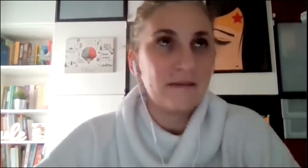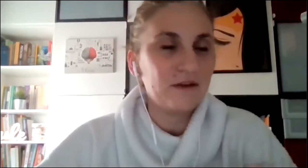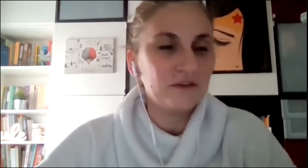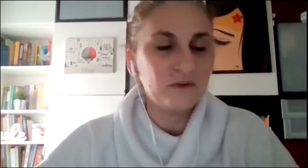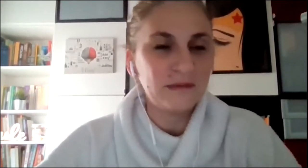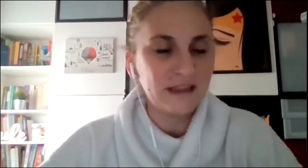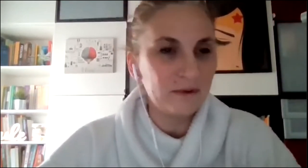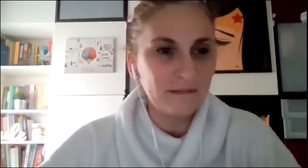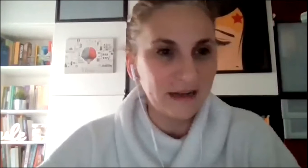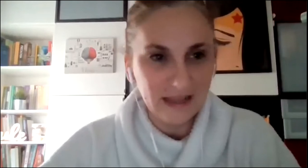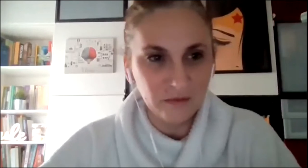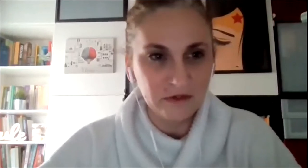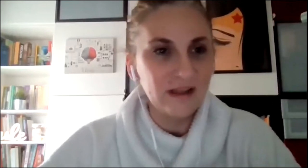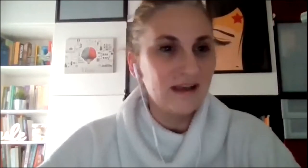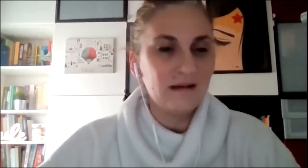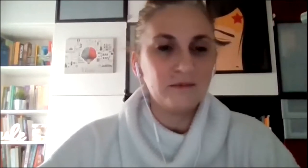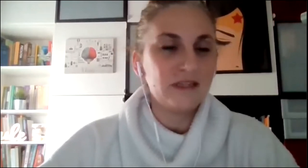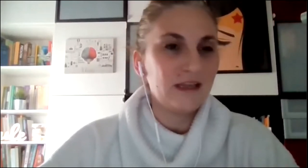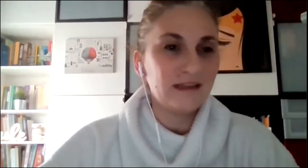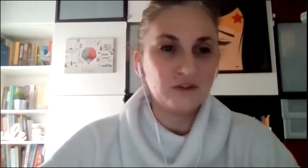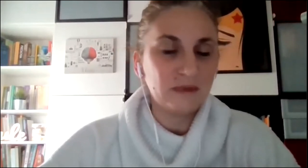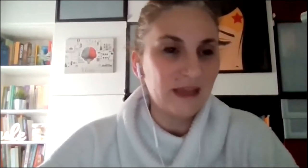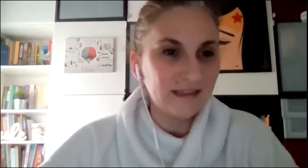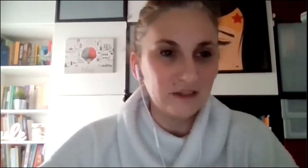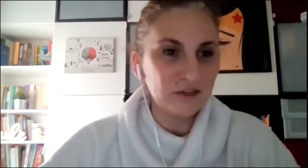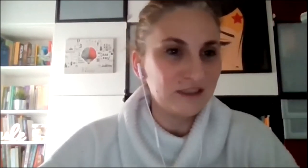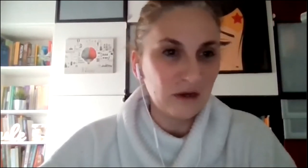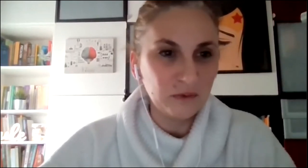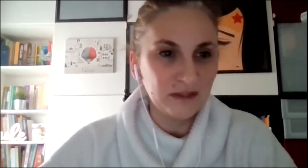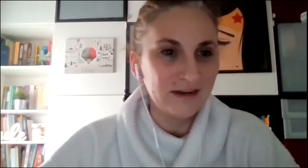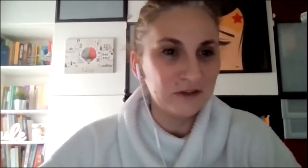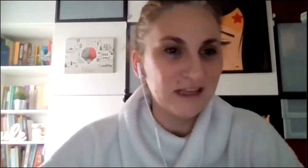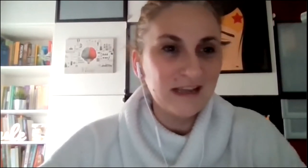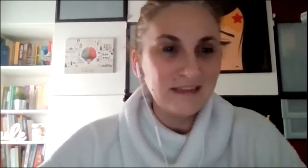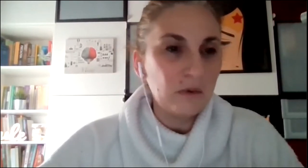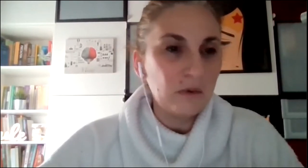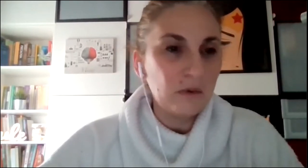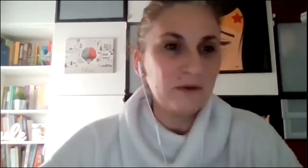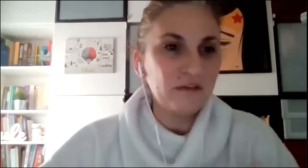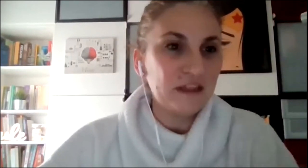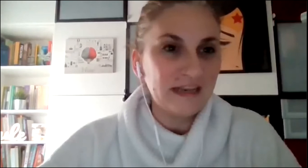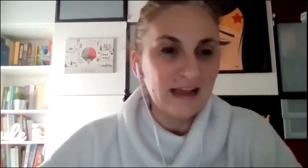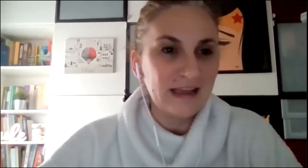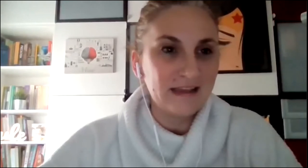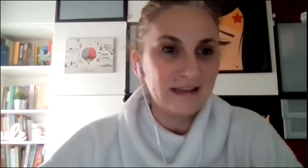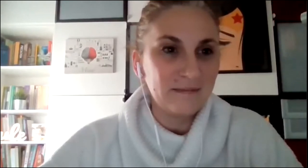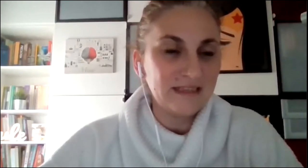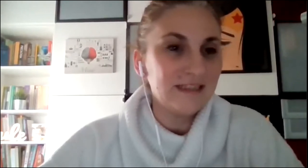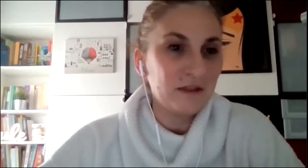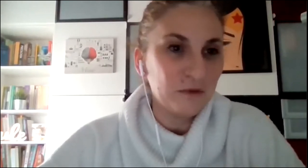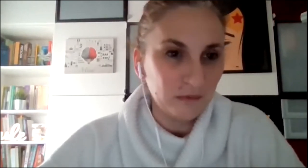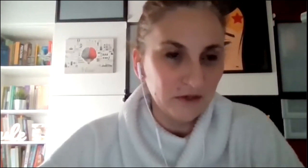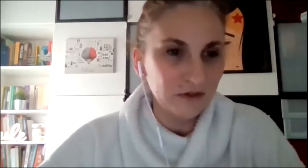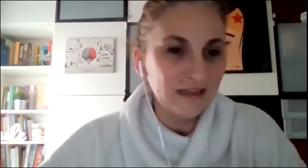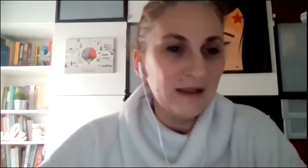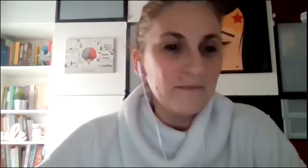he hablado del centro comercial por hablar de algo, pero hablamos de los hospitales, de los centros de salud, de cualquier tipo de oficina que prestan